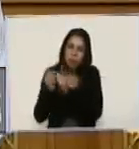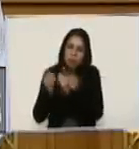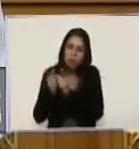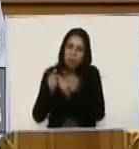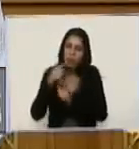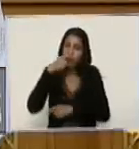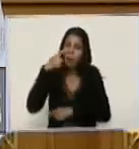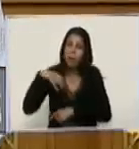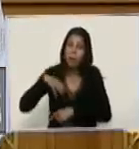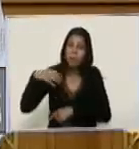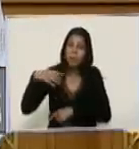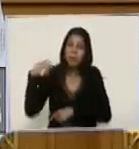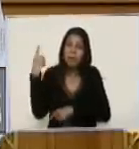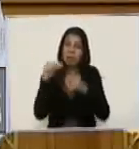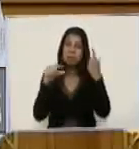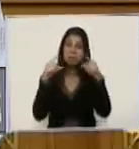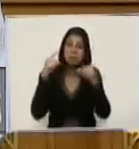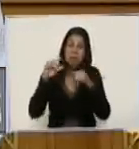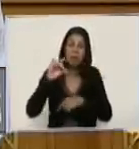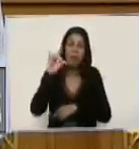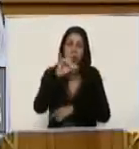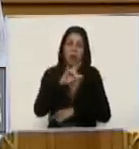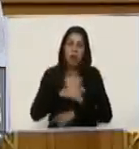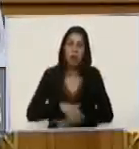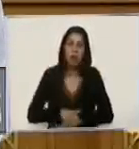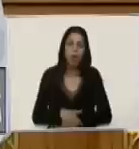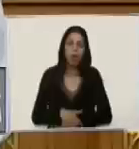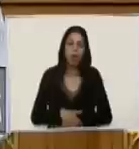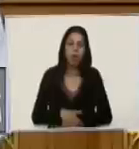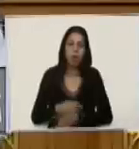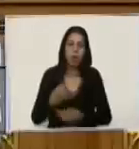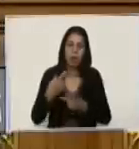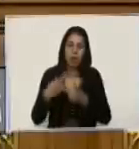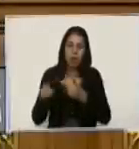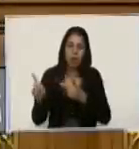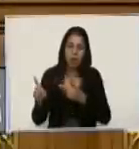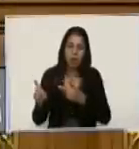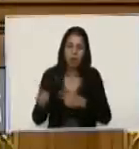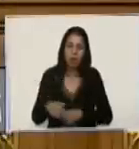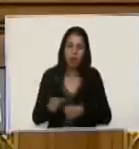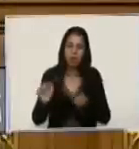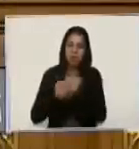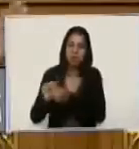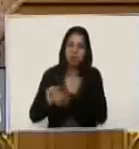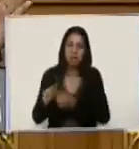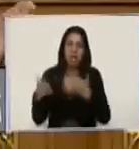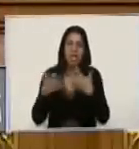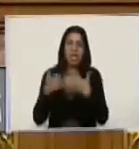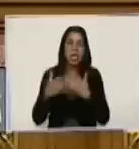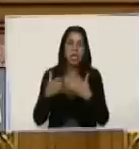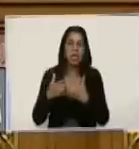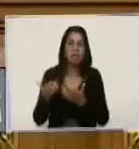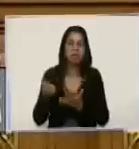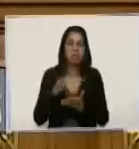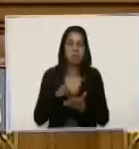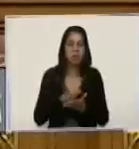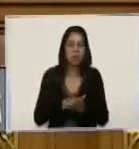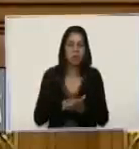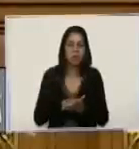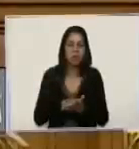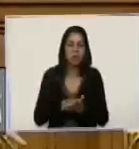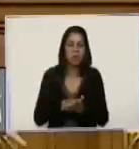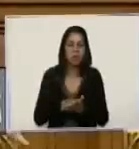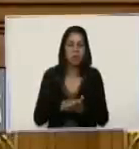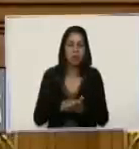fue cuando hubo la guerra. Otros quedaron raspados en la guerra, y lo que quedó fue lo